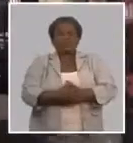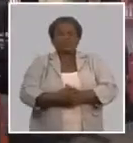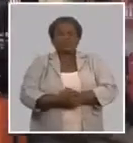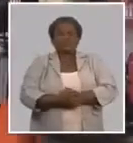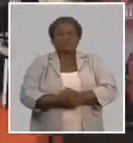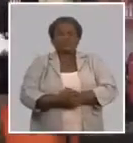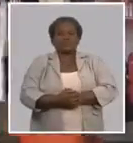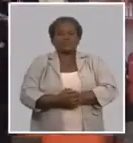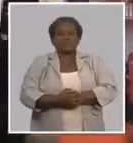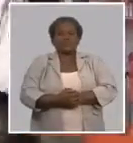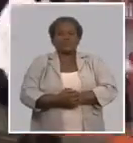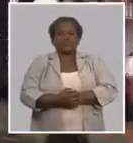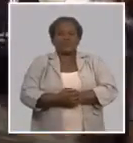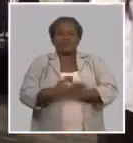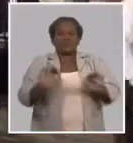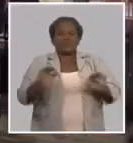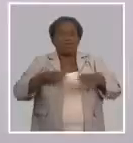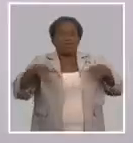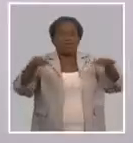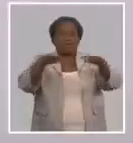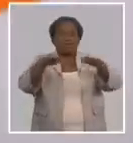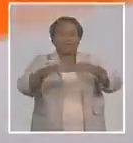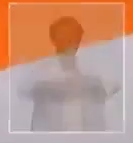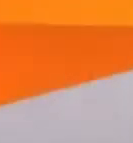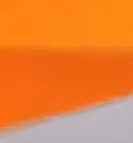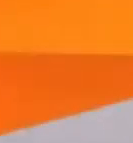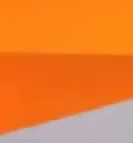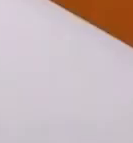martínez especial para la mesa redonda